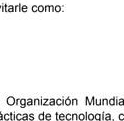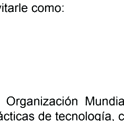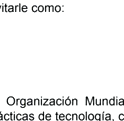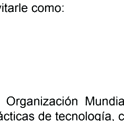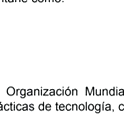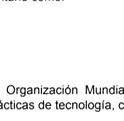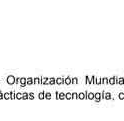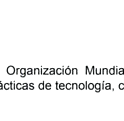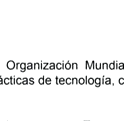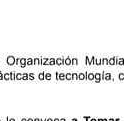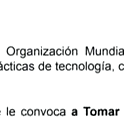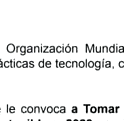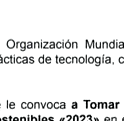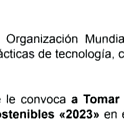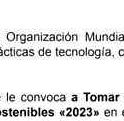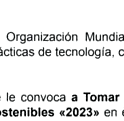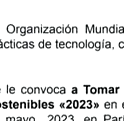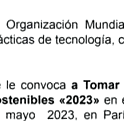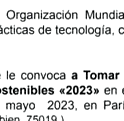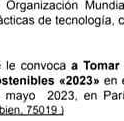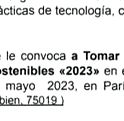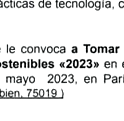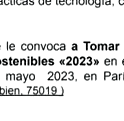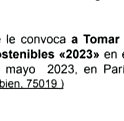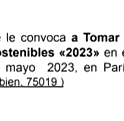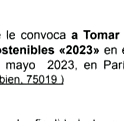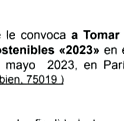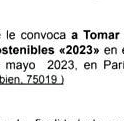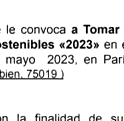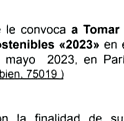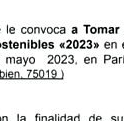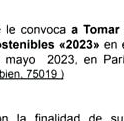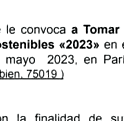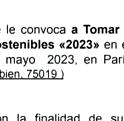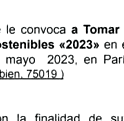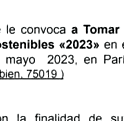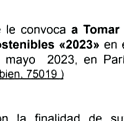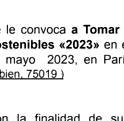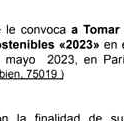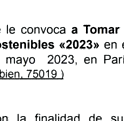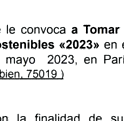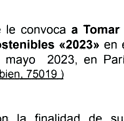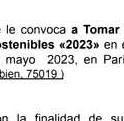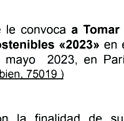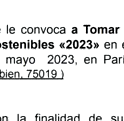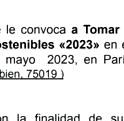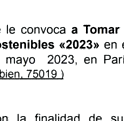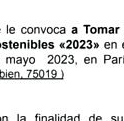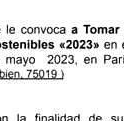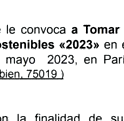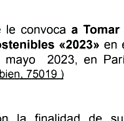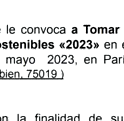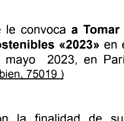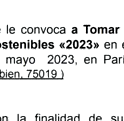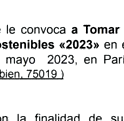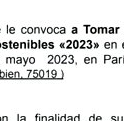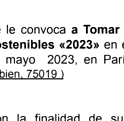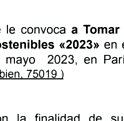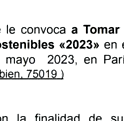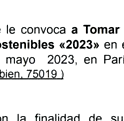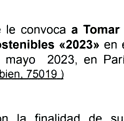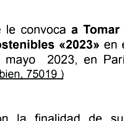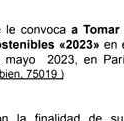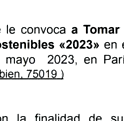como embajador de la Organización Mundial de Ciudades Sostenibles. La Organización Mundial de Ciudades Sostenibles tiene como